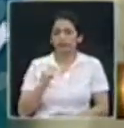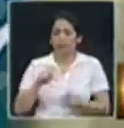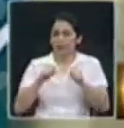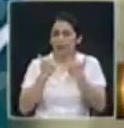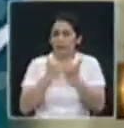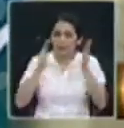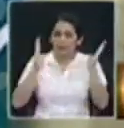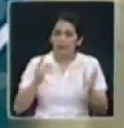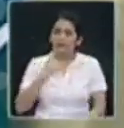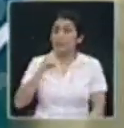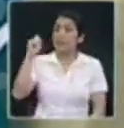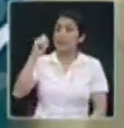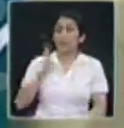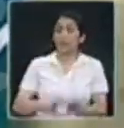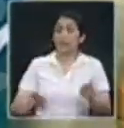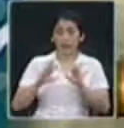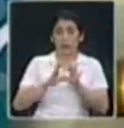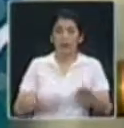prevenir.